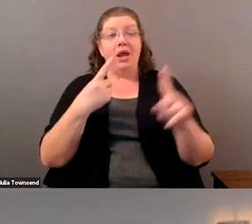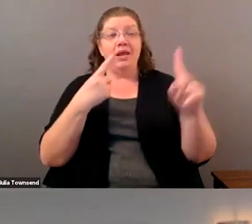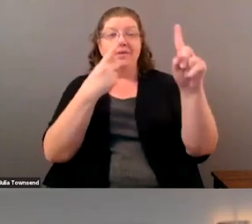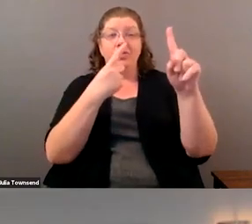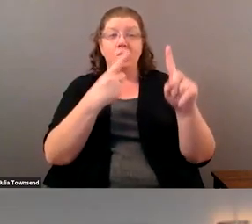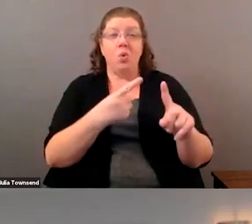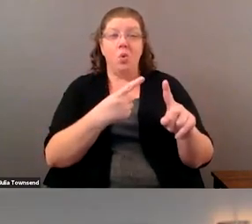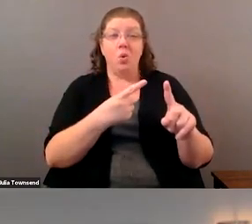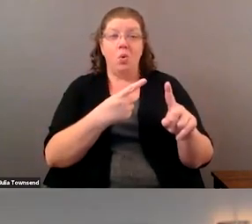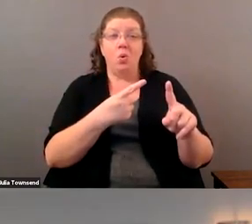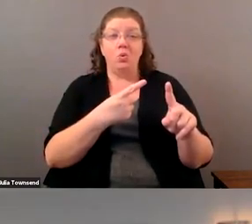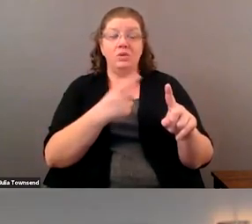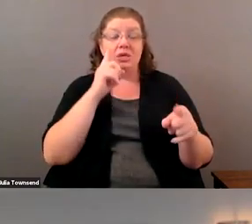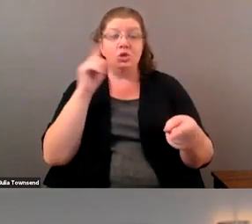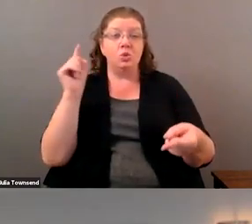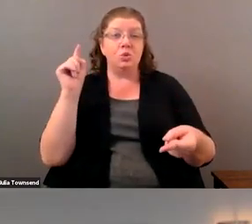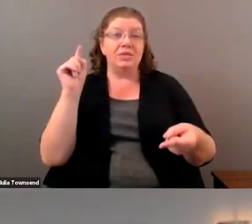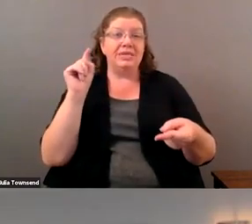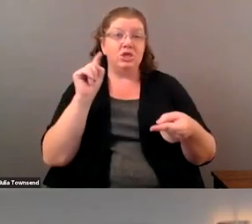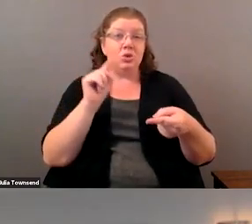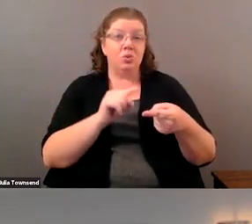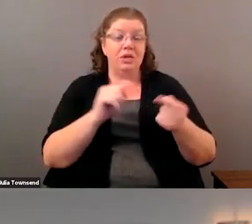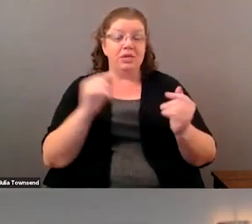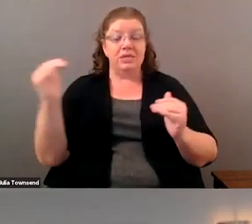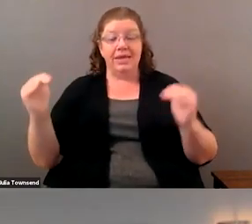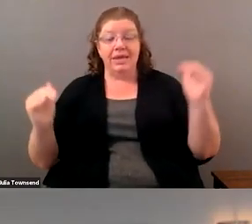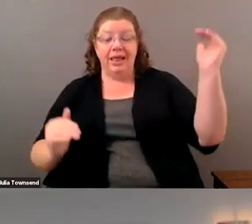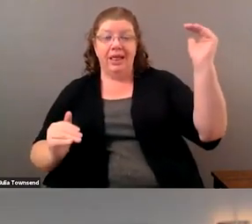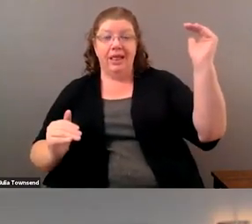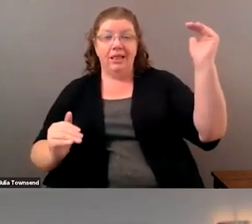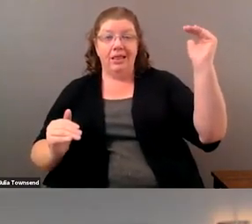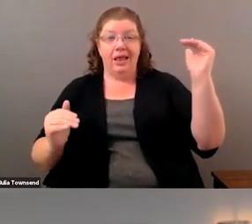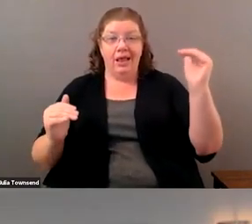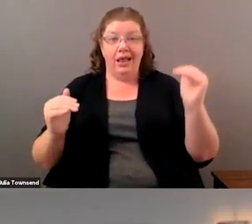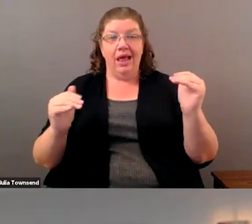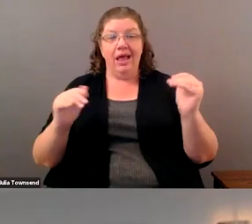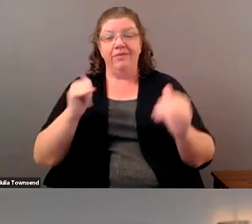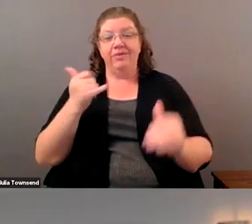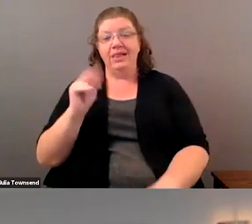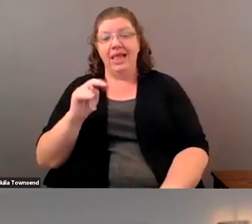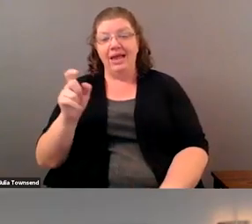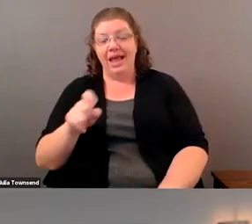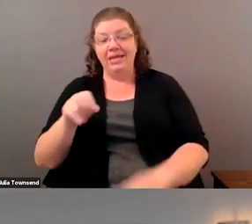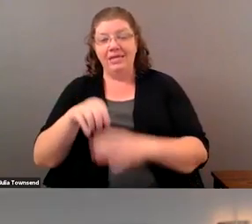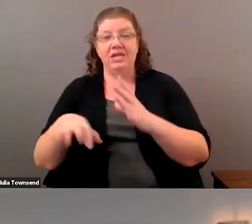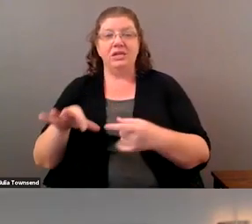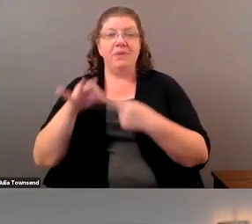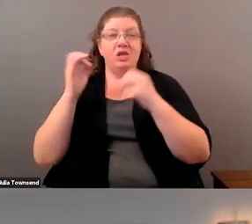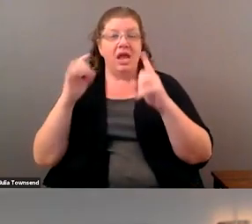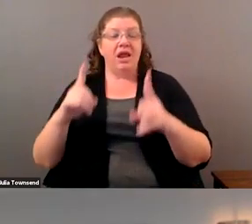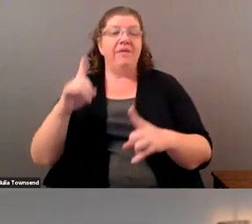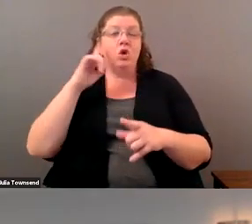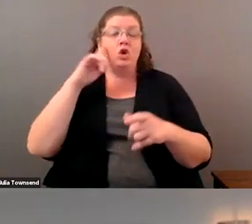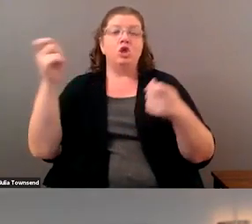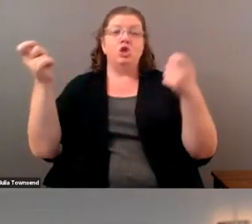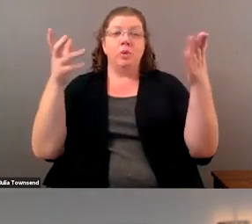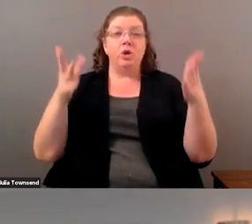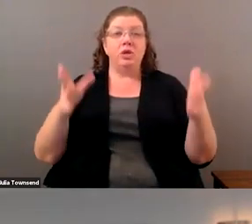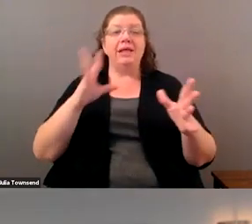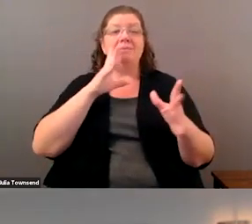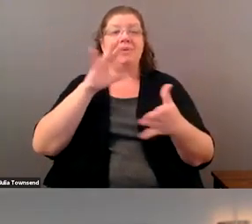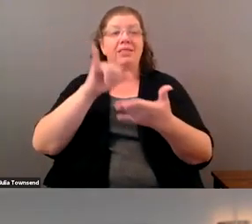y ahí veo que una de las metas es reducir la desproporcionalidad de los